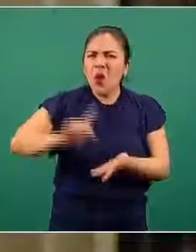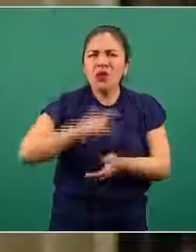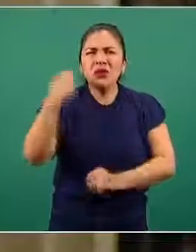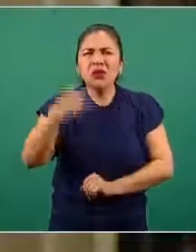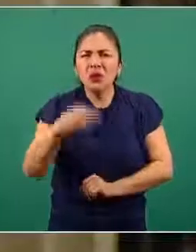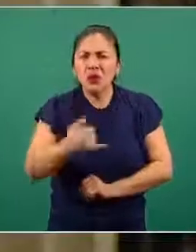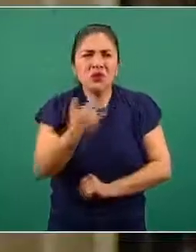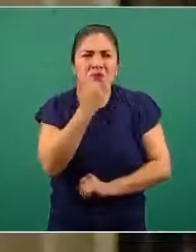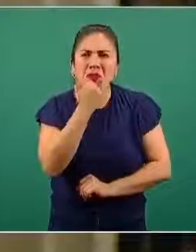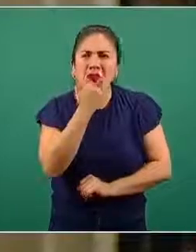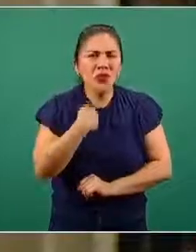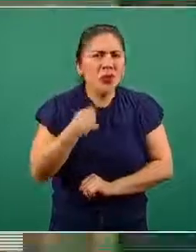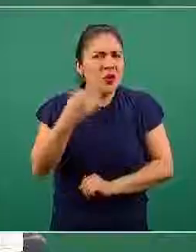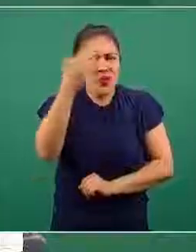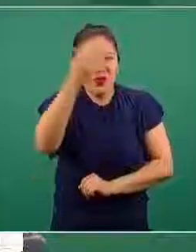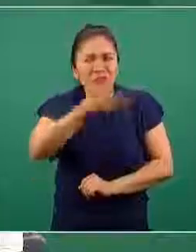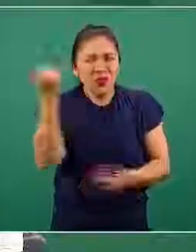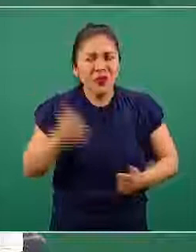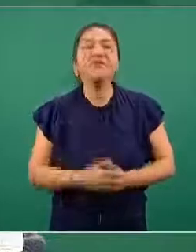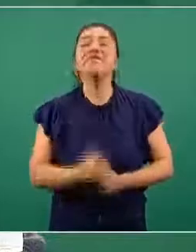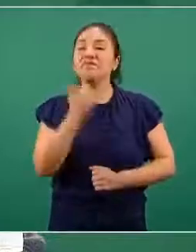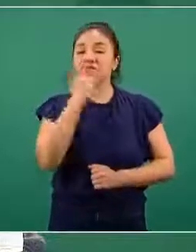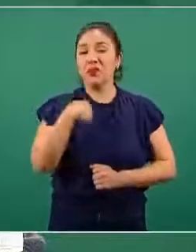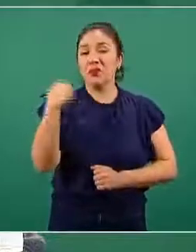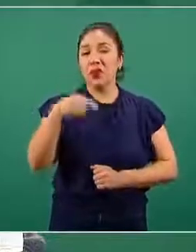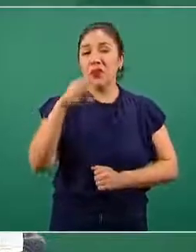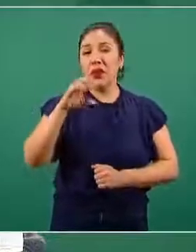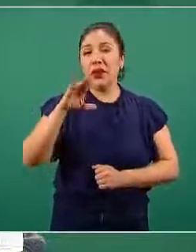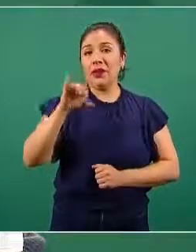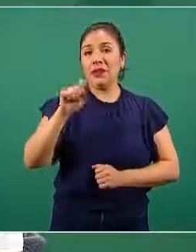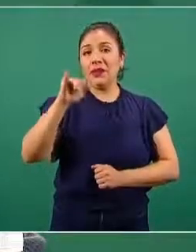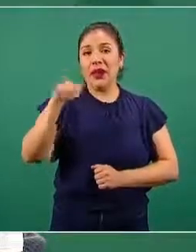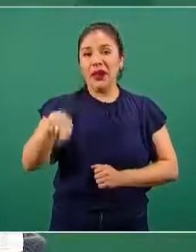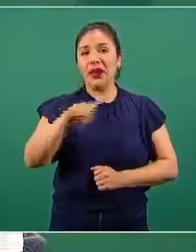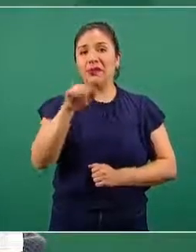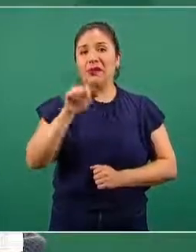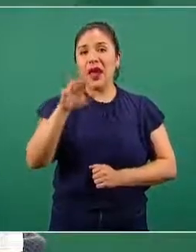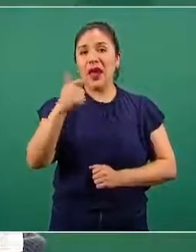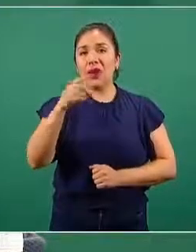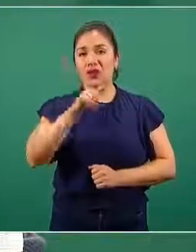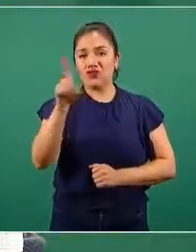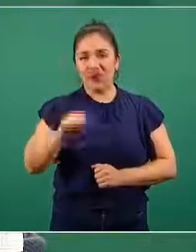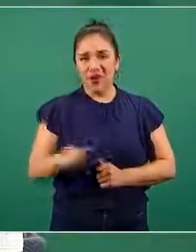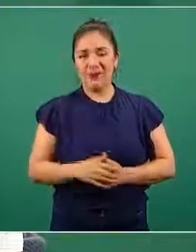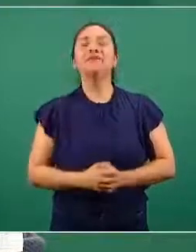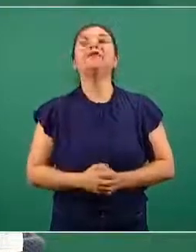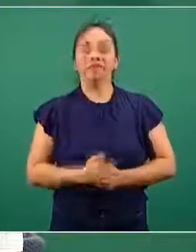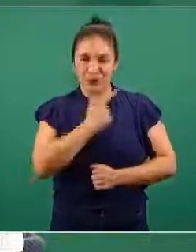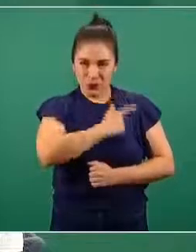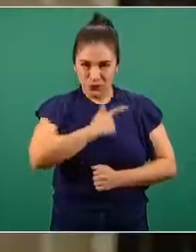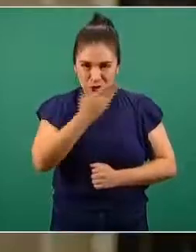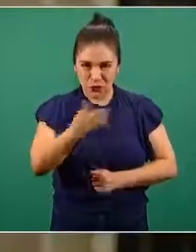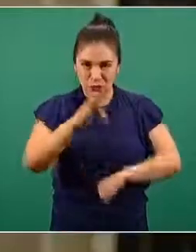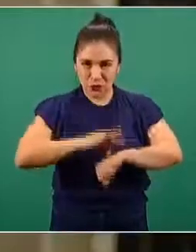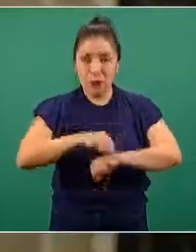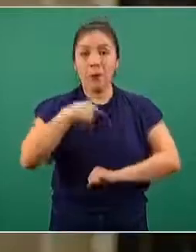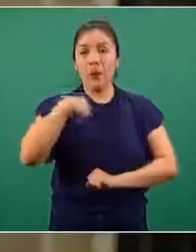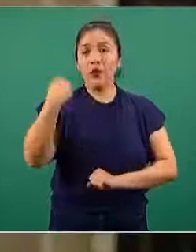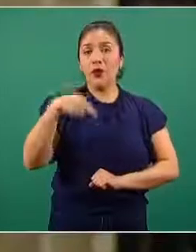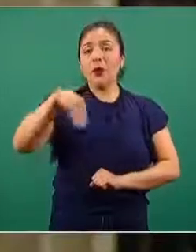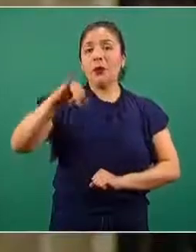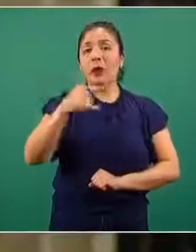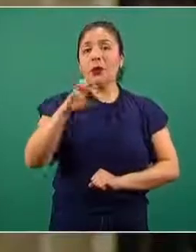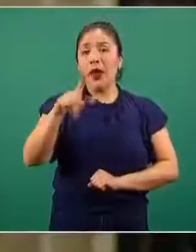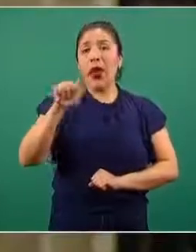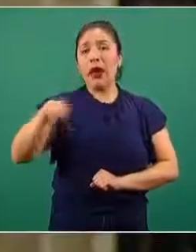no nos lo dio. Sí, Cristian Zaragoza. Cristian Zaragoza, director mucho de gusto, Información doctor. Epidemiológica. Mucho gusto, doctor. Me llamo Miguel Ángel y